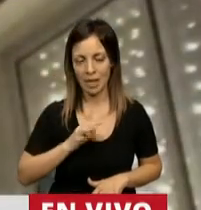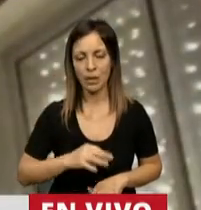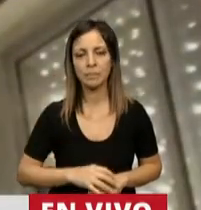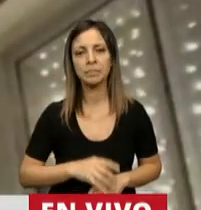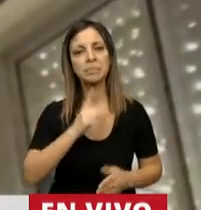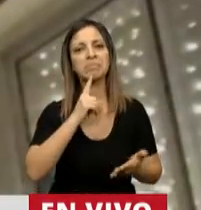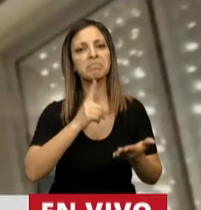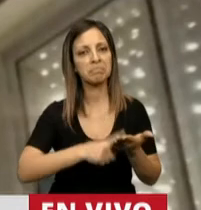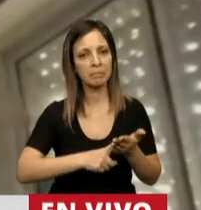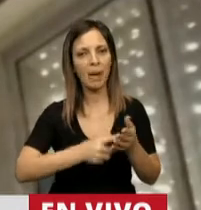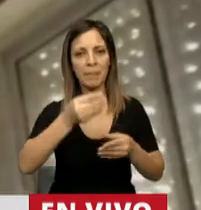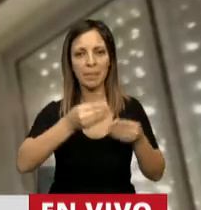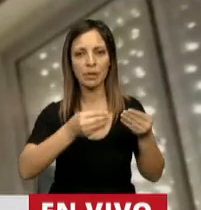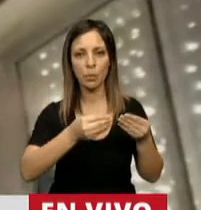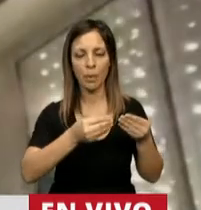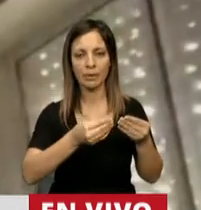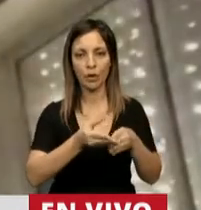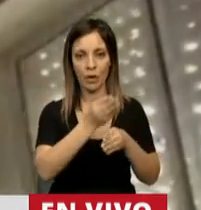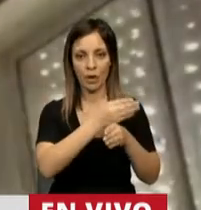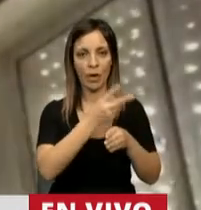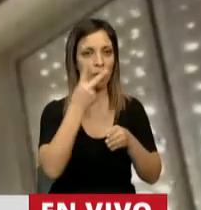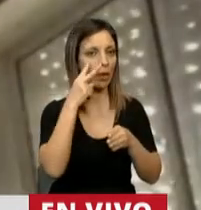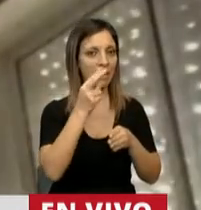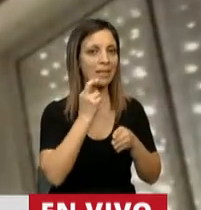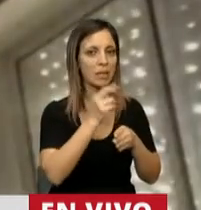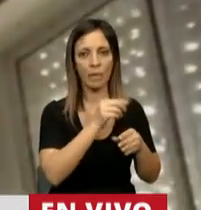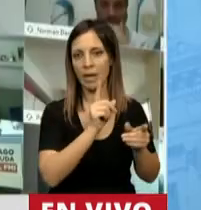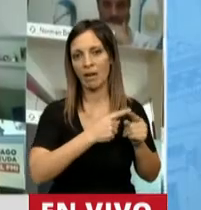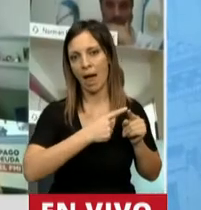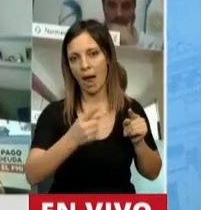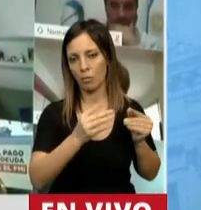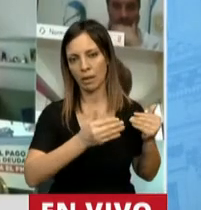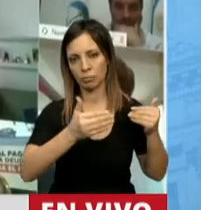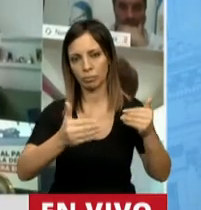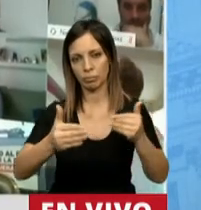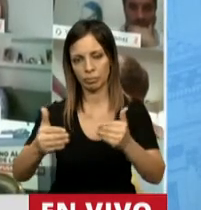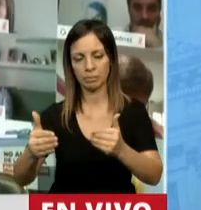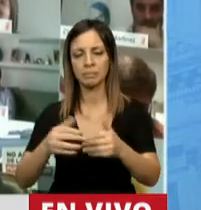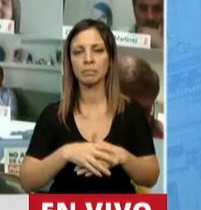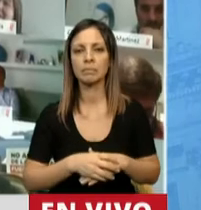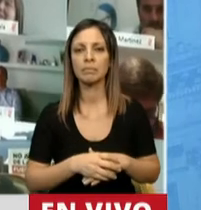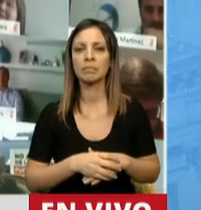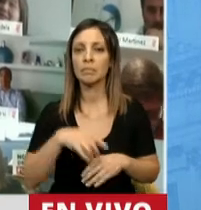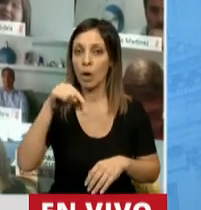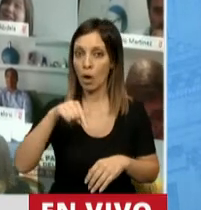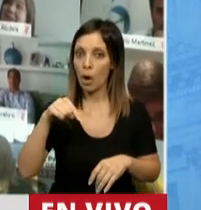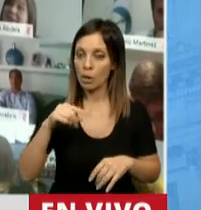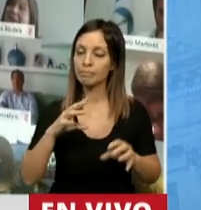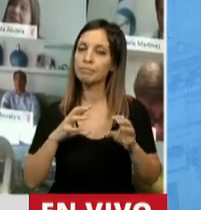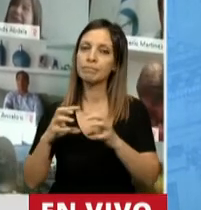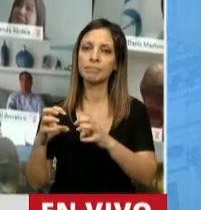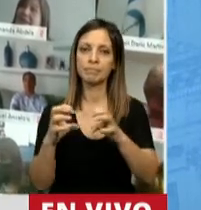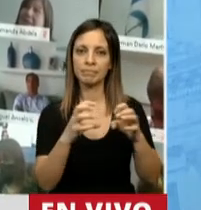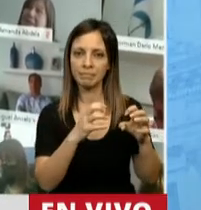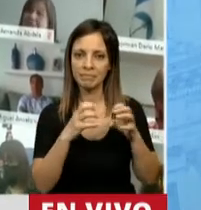decidió prorrogar el presupuesto de 2019 con las adecuaciones pertinentes en el día de hoy venimos a tratar